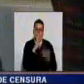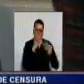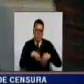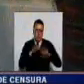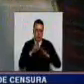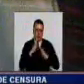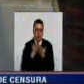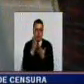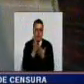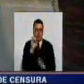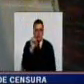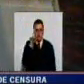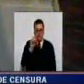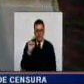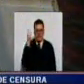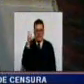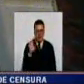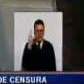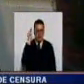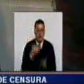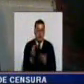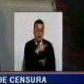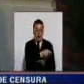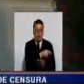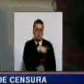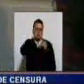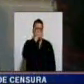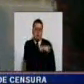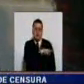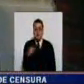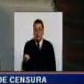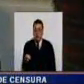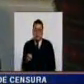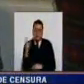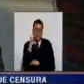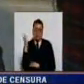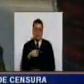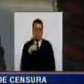Brookfield. Si la puja hubiera subido el precio en 15%,